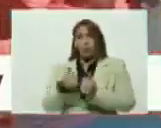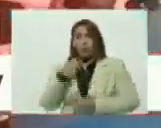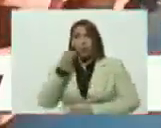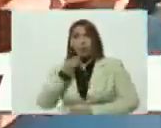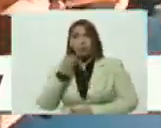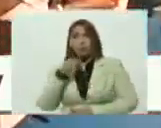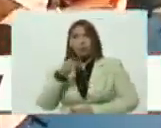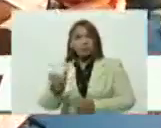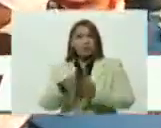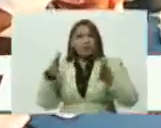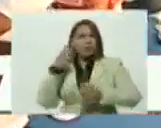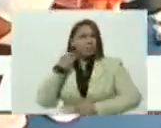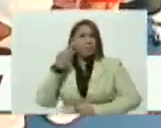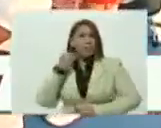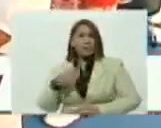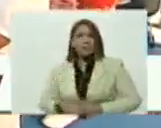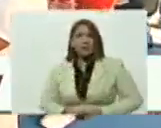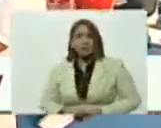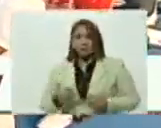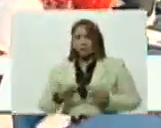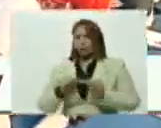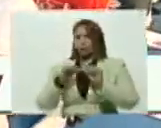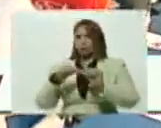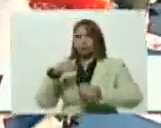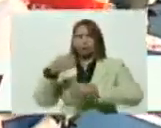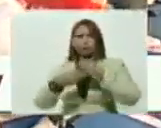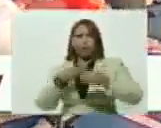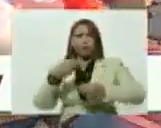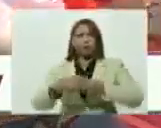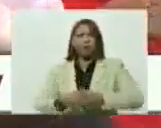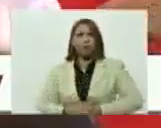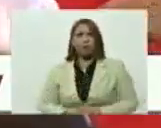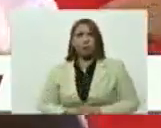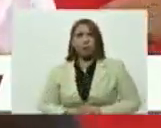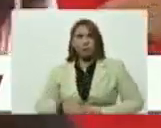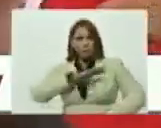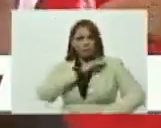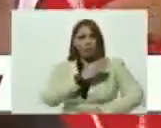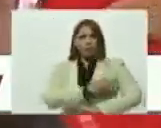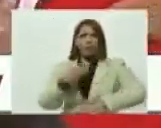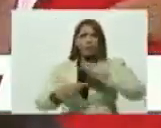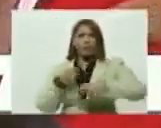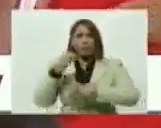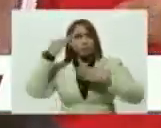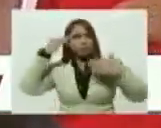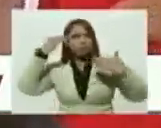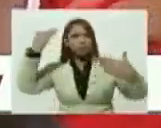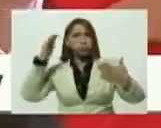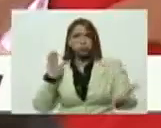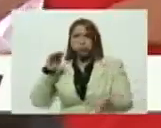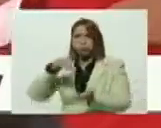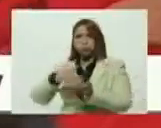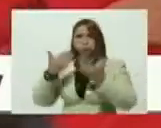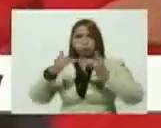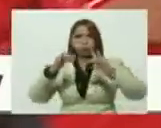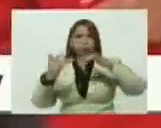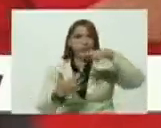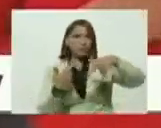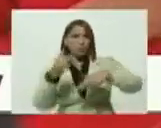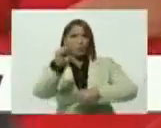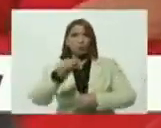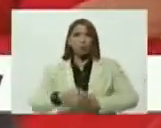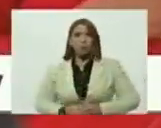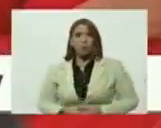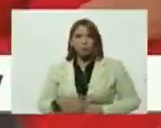y esa gran experiencia que seguiremos haciendo irreversible a la revolución bolivariana. Un saludo desde Aragua, la cuna de la revolución. Hermanos